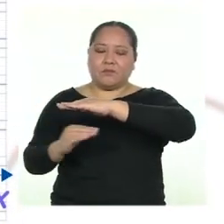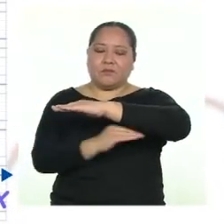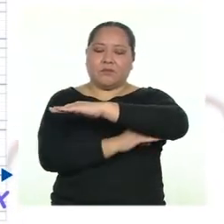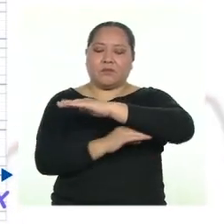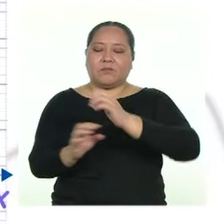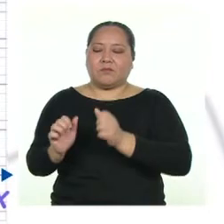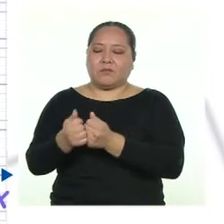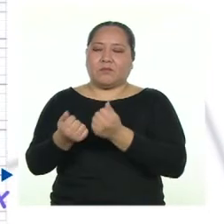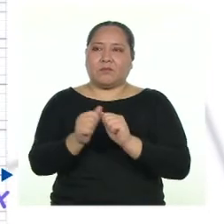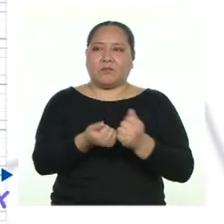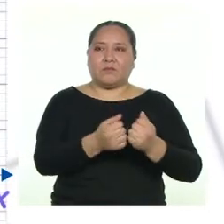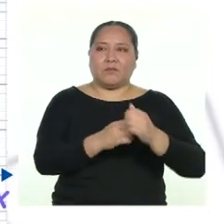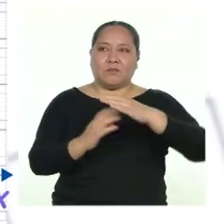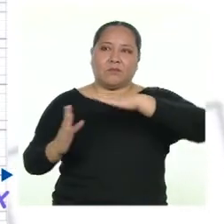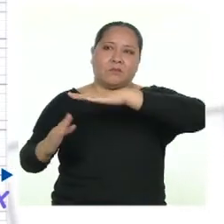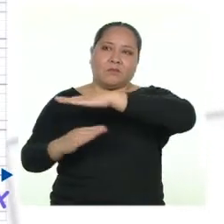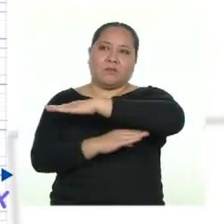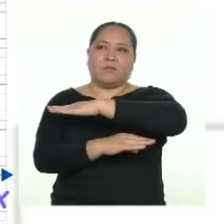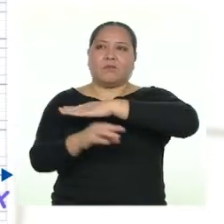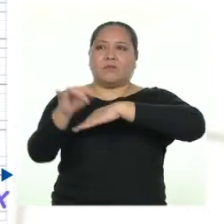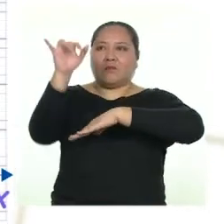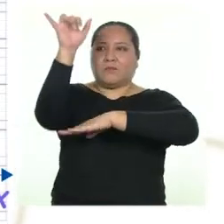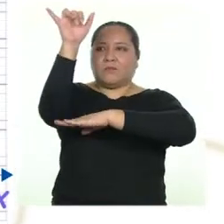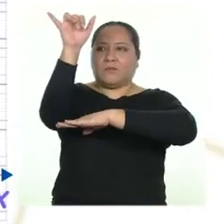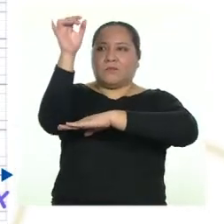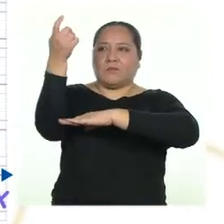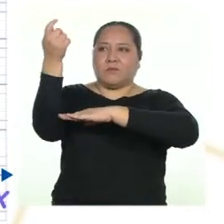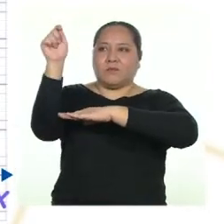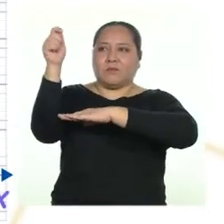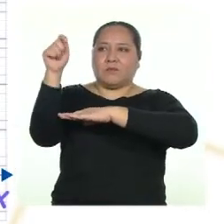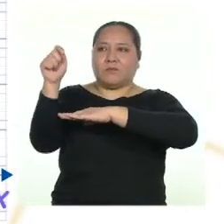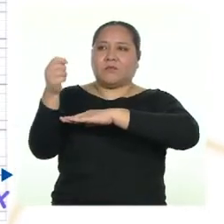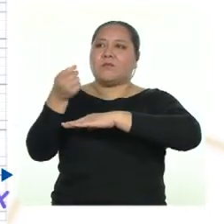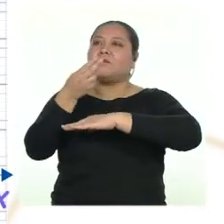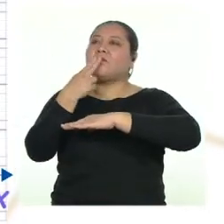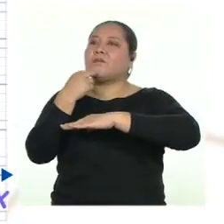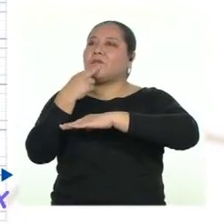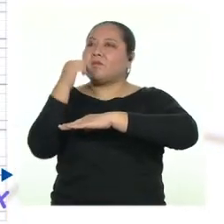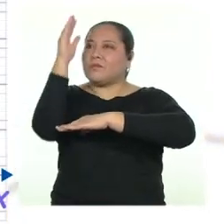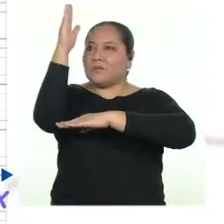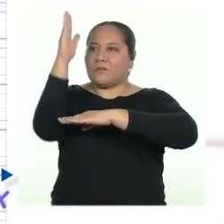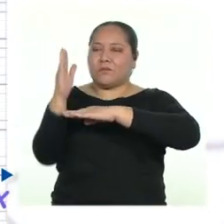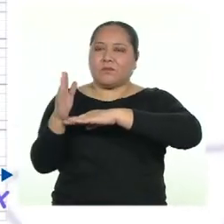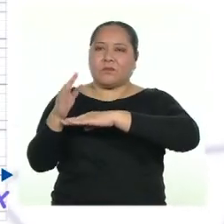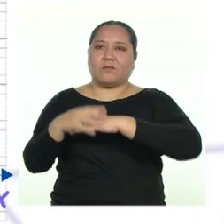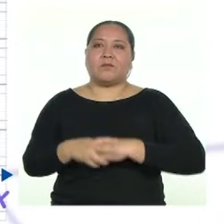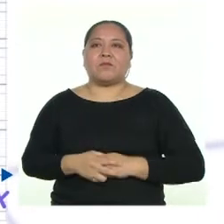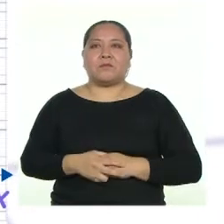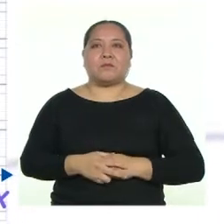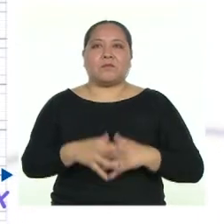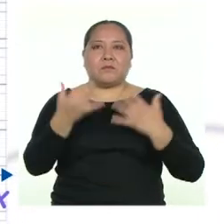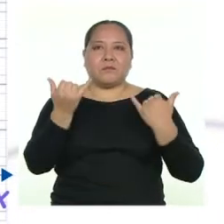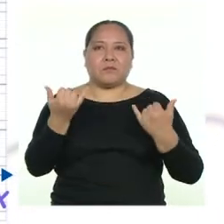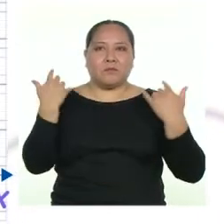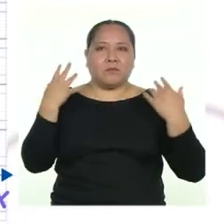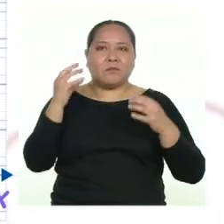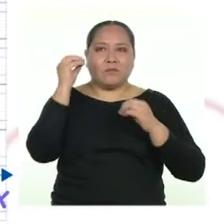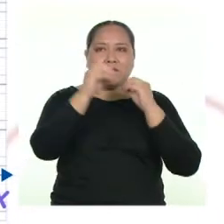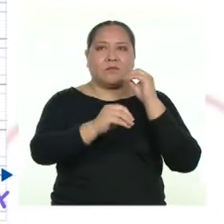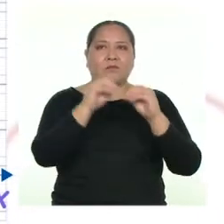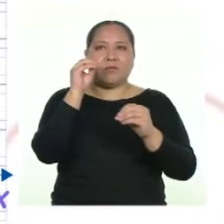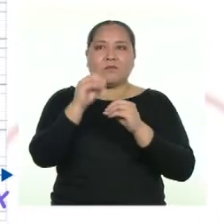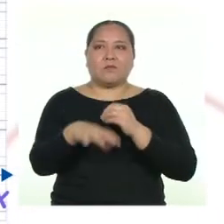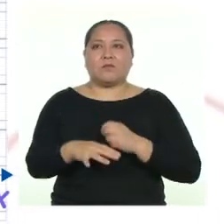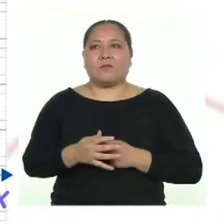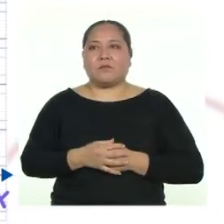y el eje Y a la cantidad de cucharaditas de azúcar. Jonathan, ahora ya puedes ubicar en el plano